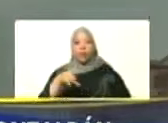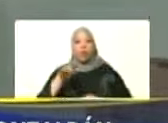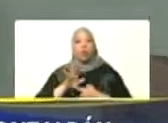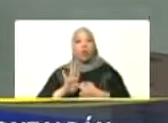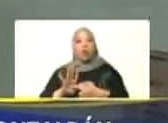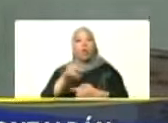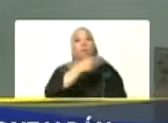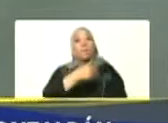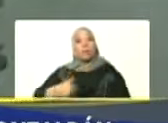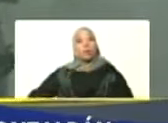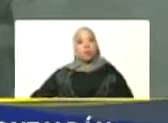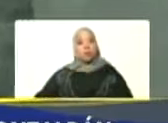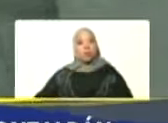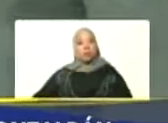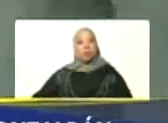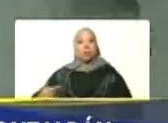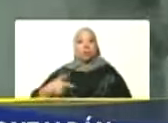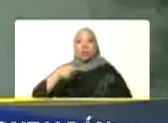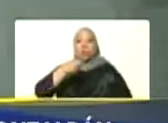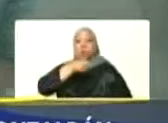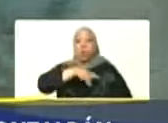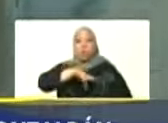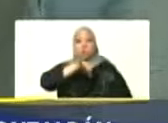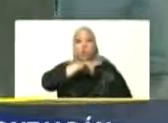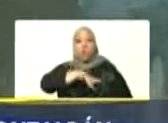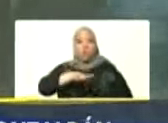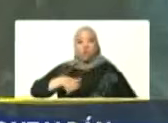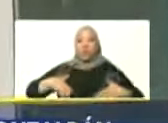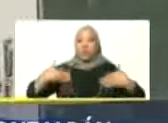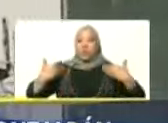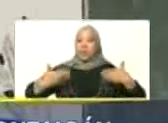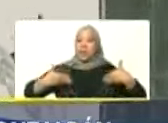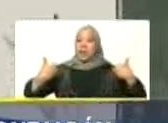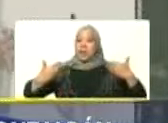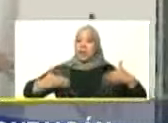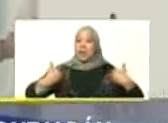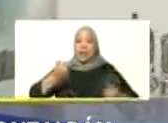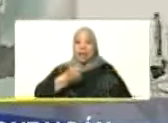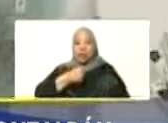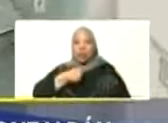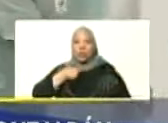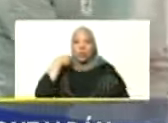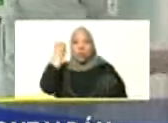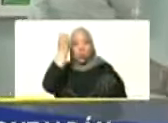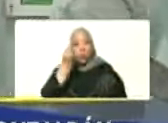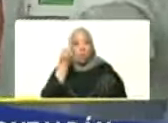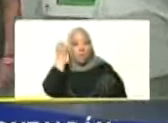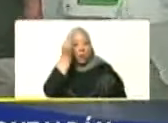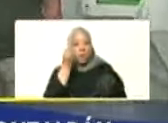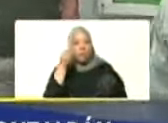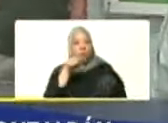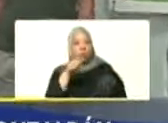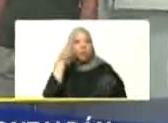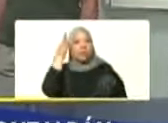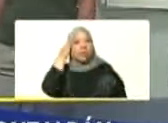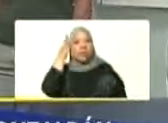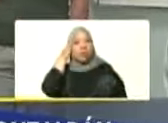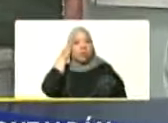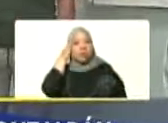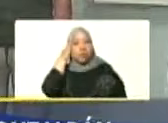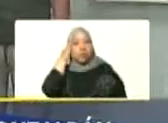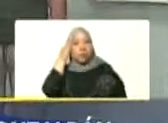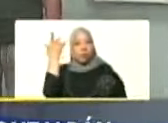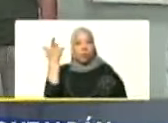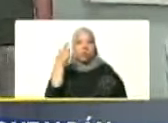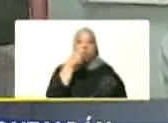que a mí me llena profundamente de satisfacción dentro de todas las reflexiones que usted está diciendo, y se refiere a